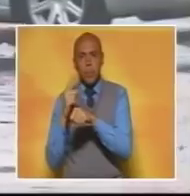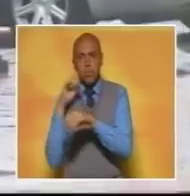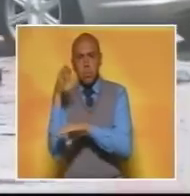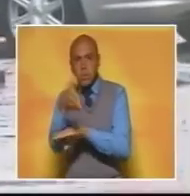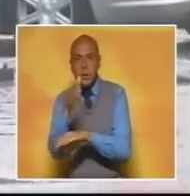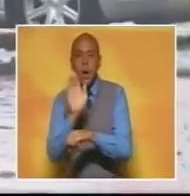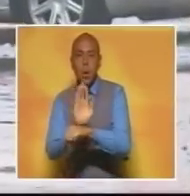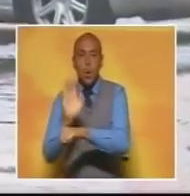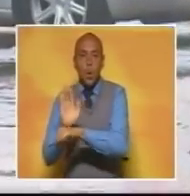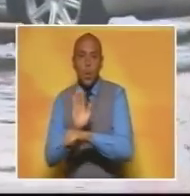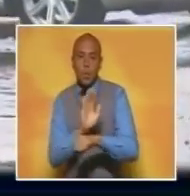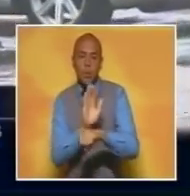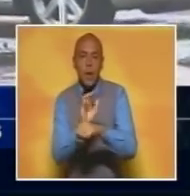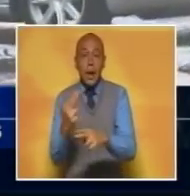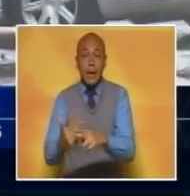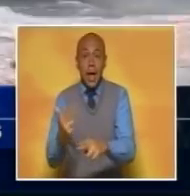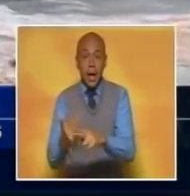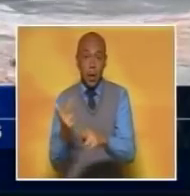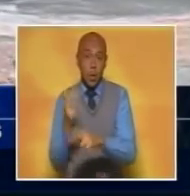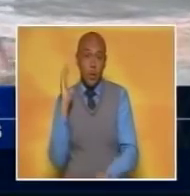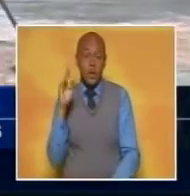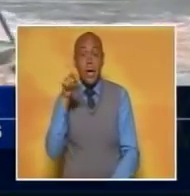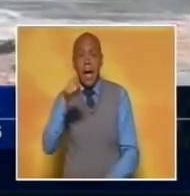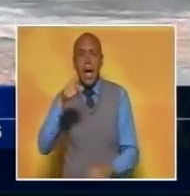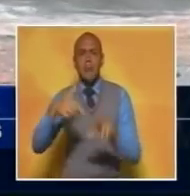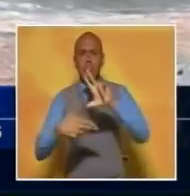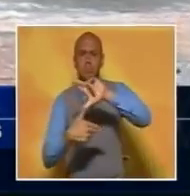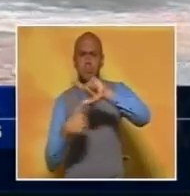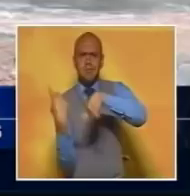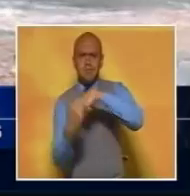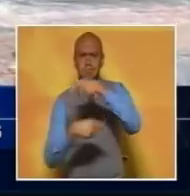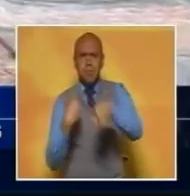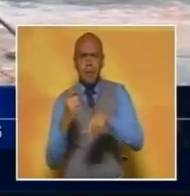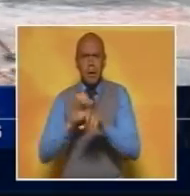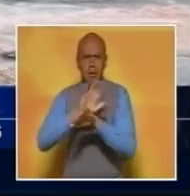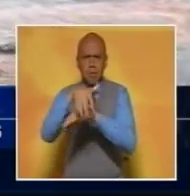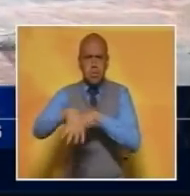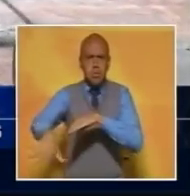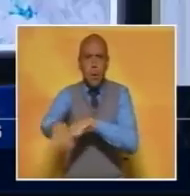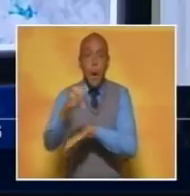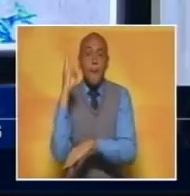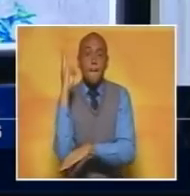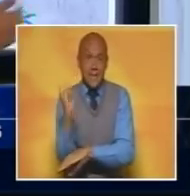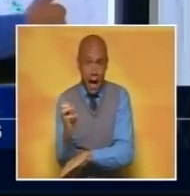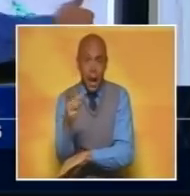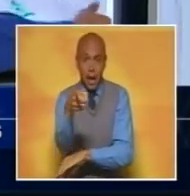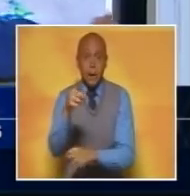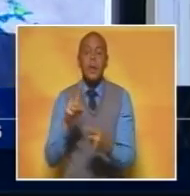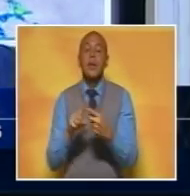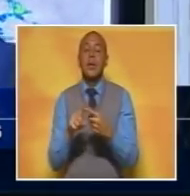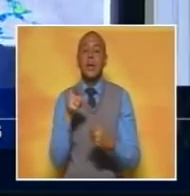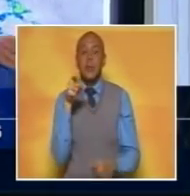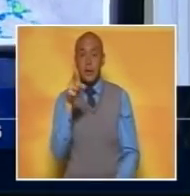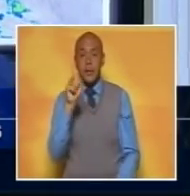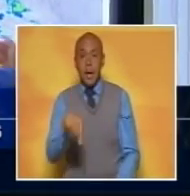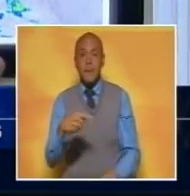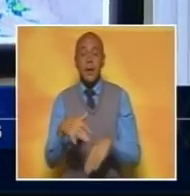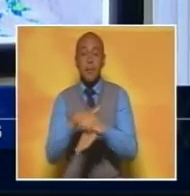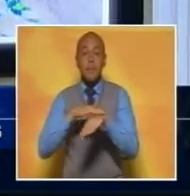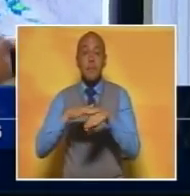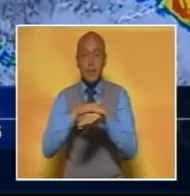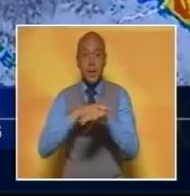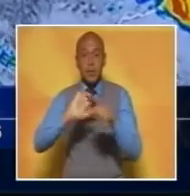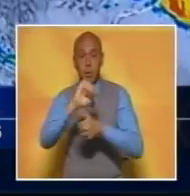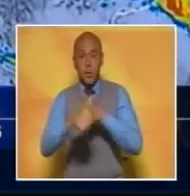Mediante la cuenta en Twitter del ente, resaltó que el paso de la onda causó inundaciones en el sector La Línea de Petare. A su vez, el viceministro para la Gestión de Riesgo y